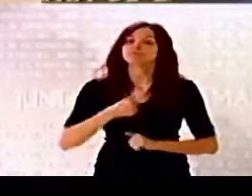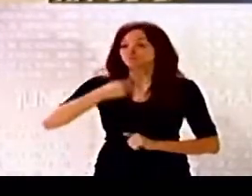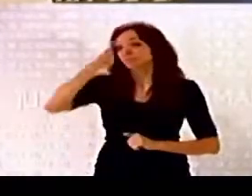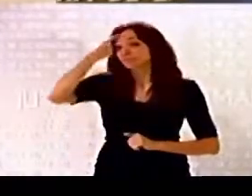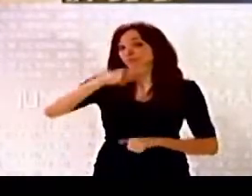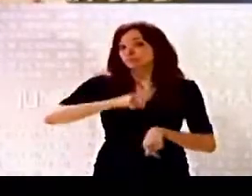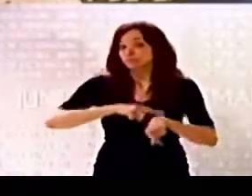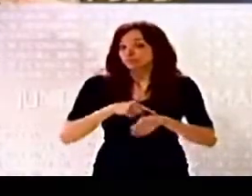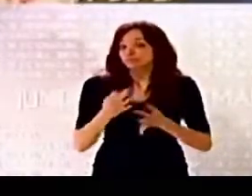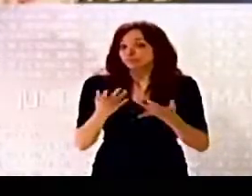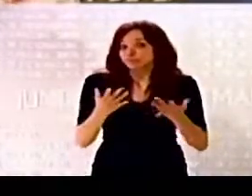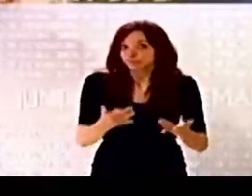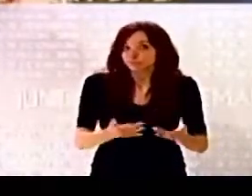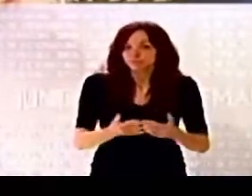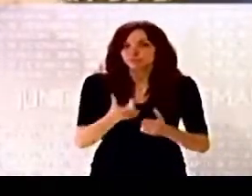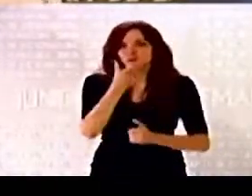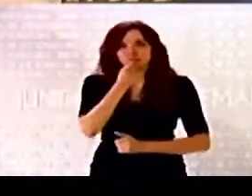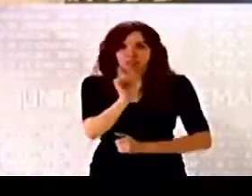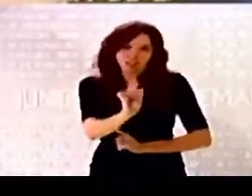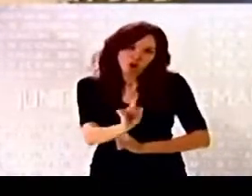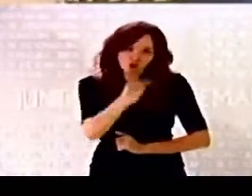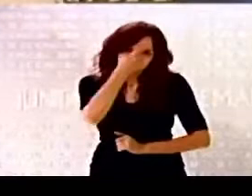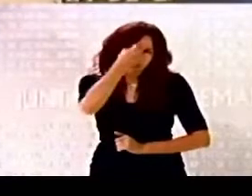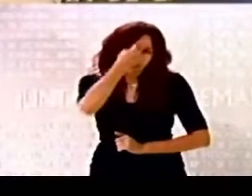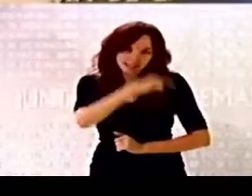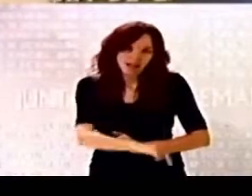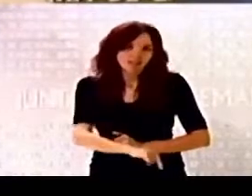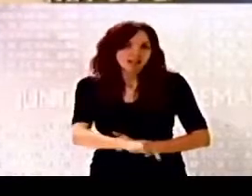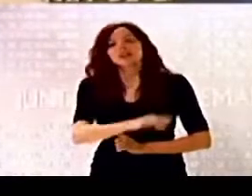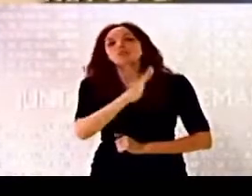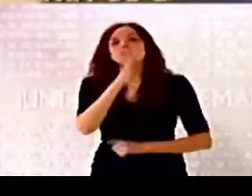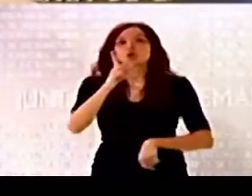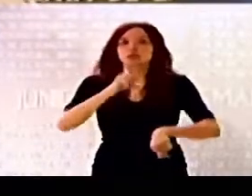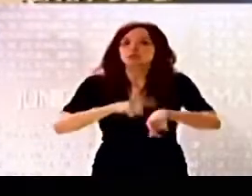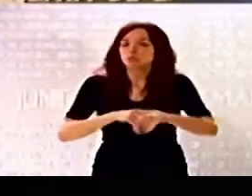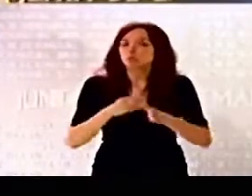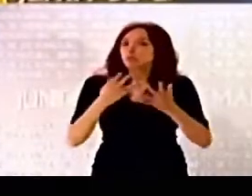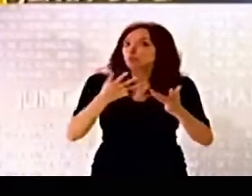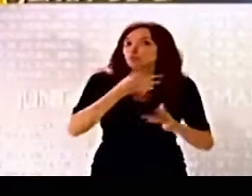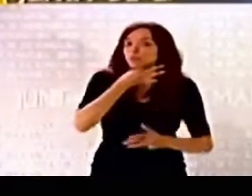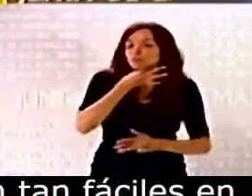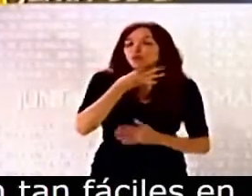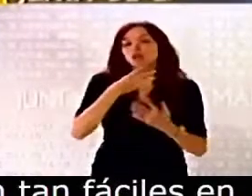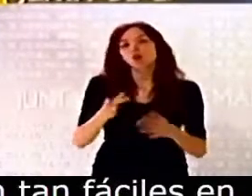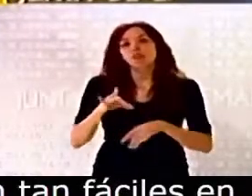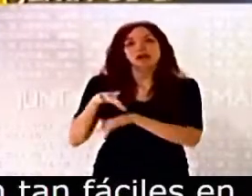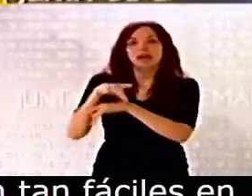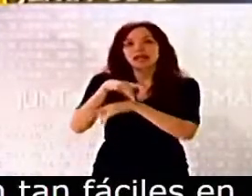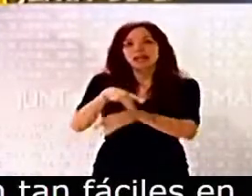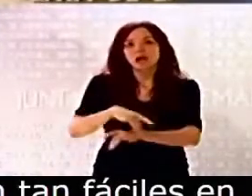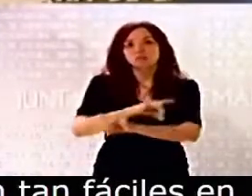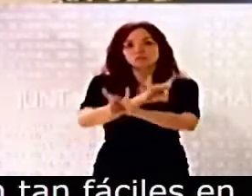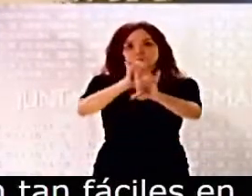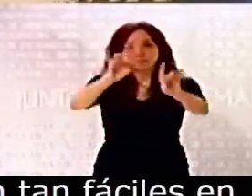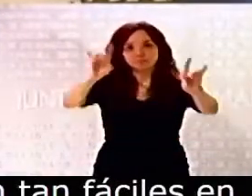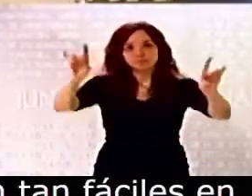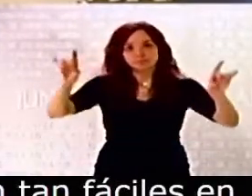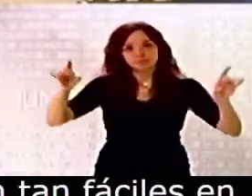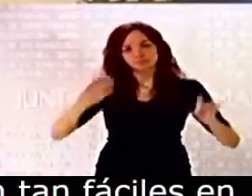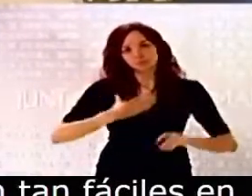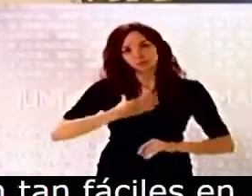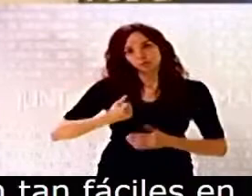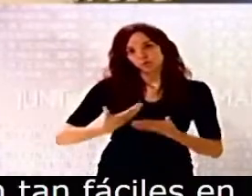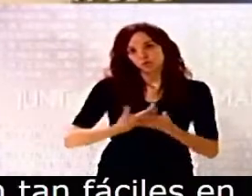y de que las cosas no son tan fáciles poniéndolas en un tiempo récord como este, hemos mandado una guía a todos los ayuntamientos de Extremadura